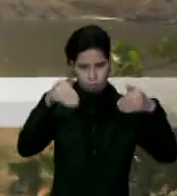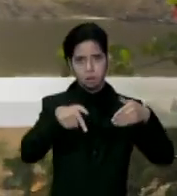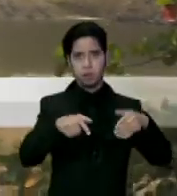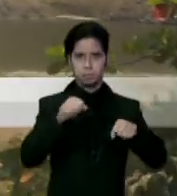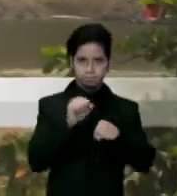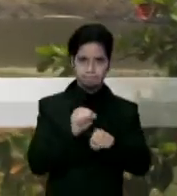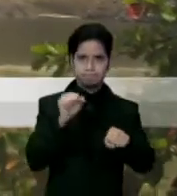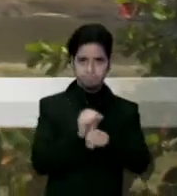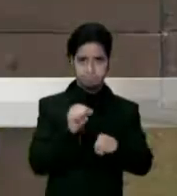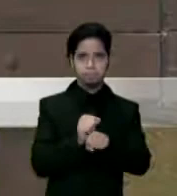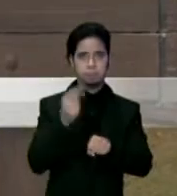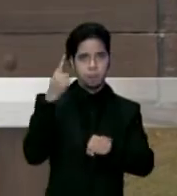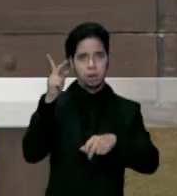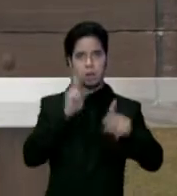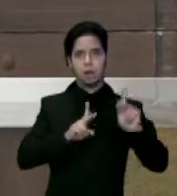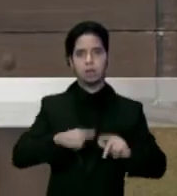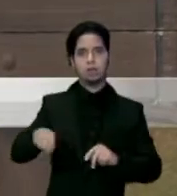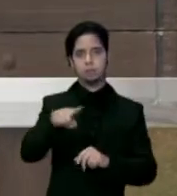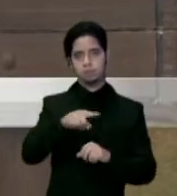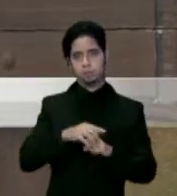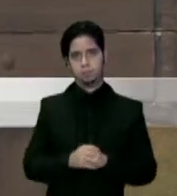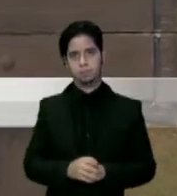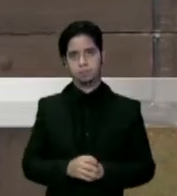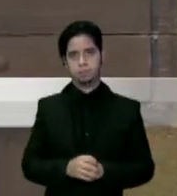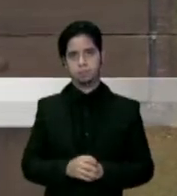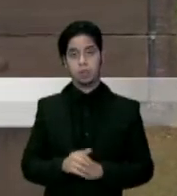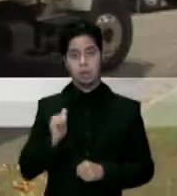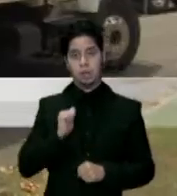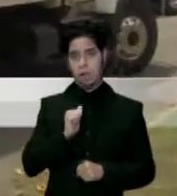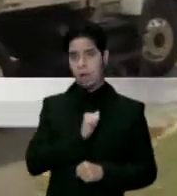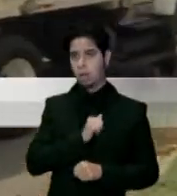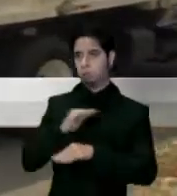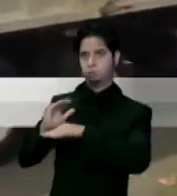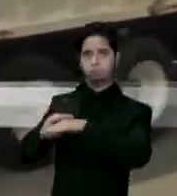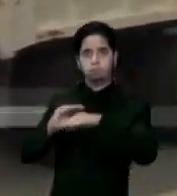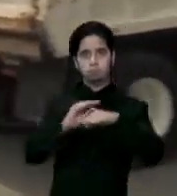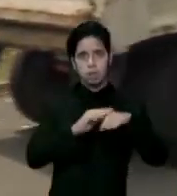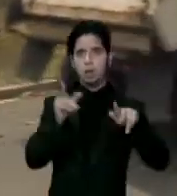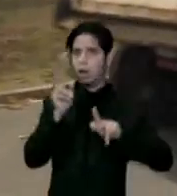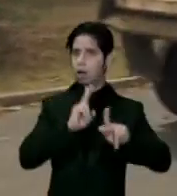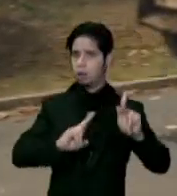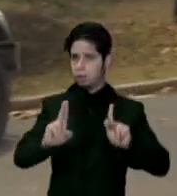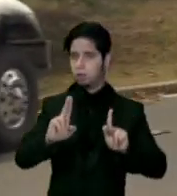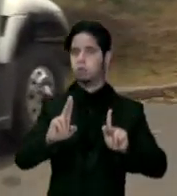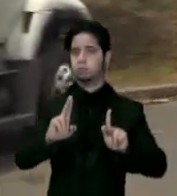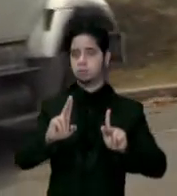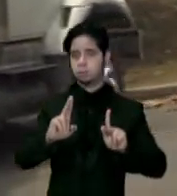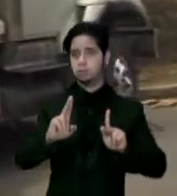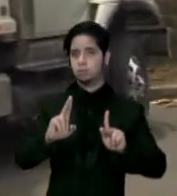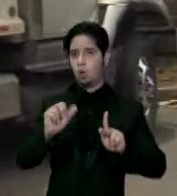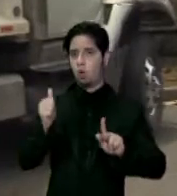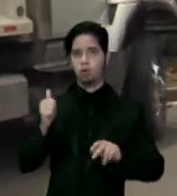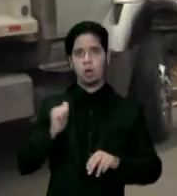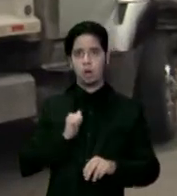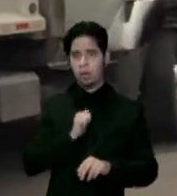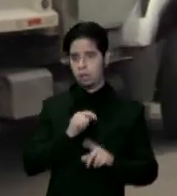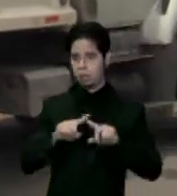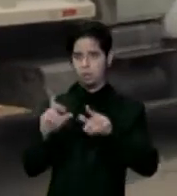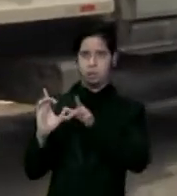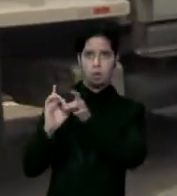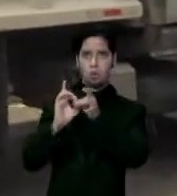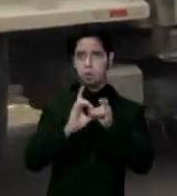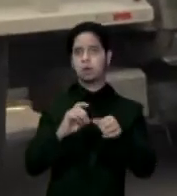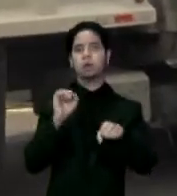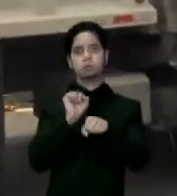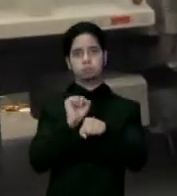importante para los ciudadanos. El alcalde de Toalta hizo un llamado a otros alcaldes que se sirven del embalse La Plata para que se unan a un proyecto en